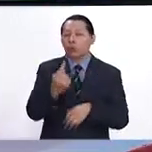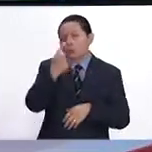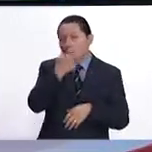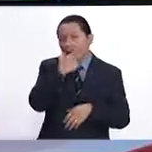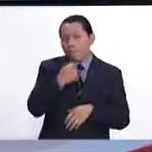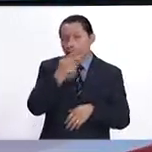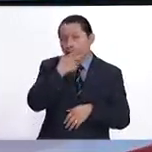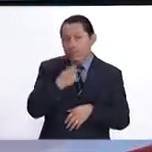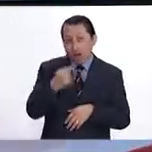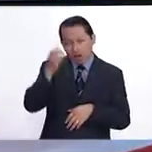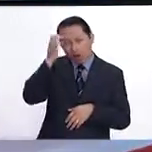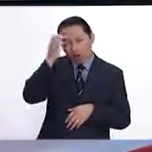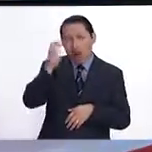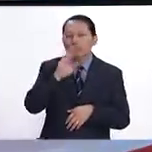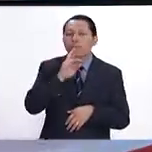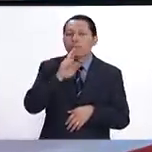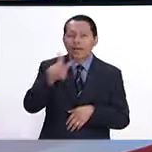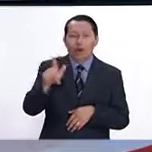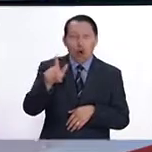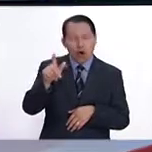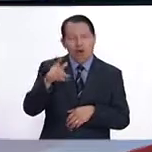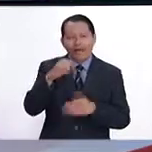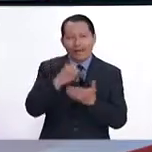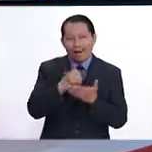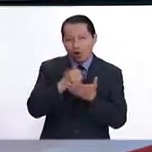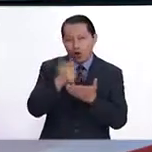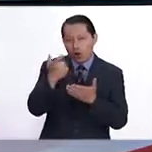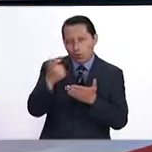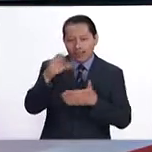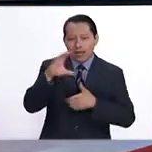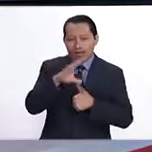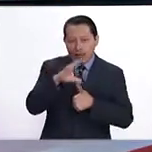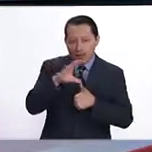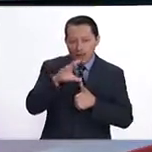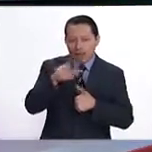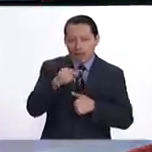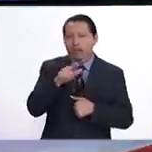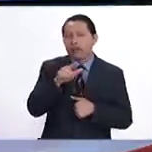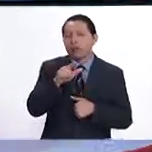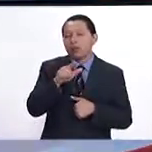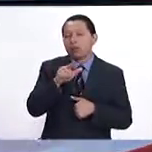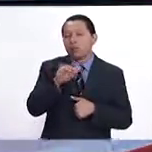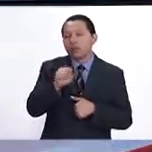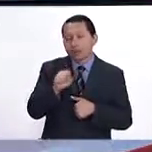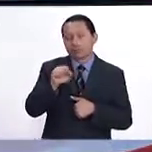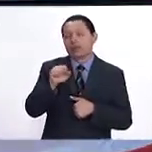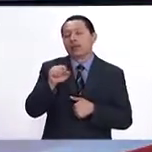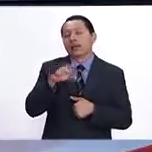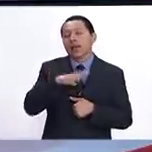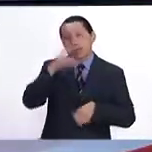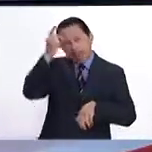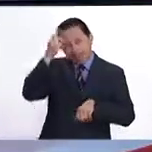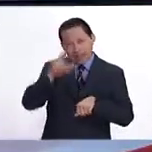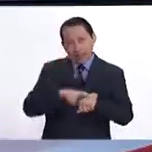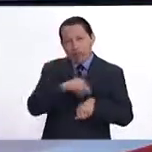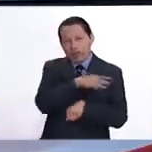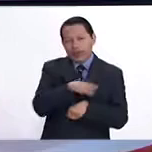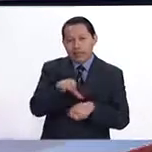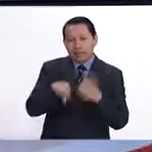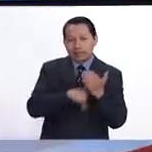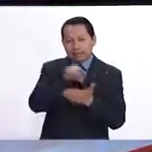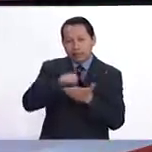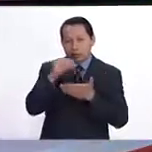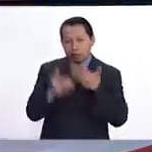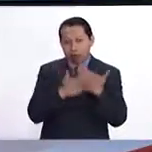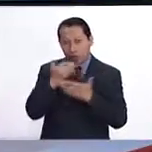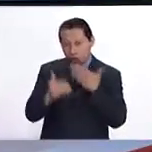que pues conocen mejor la economía de Norteamérica. Él es Luis Fonserrada Pascal, director general del Centro de Estudios Económicos